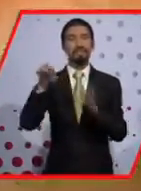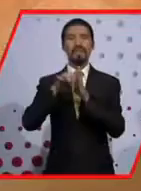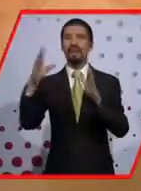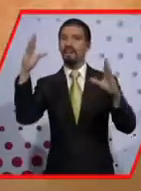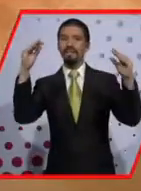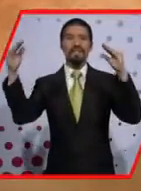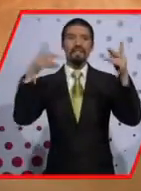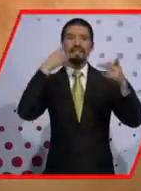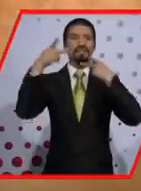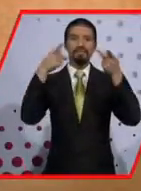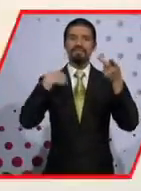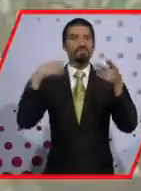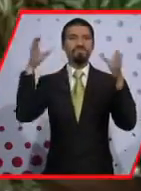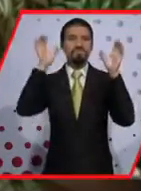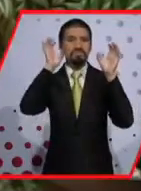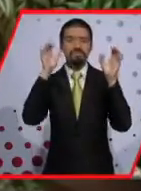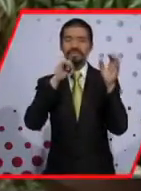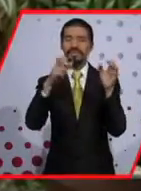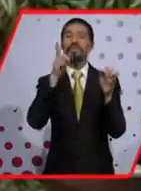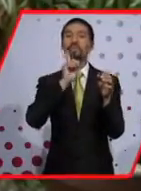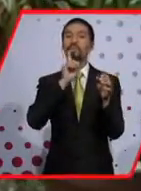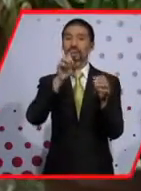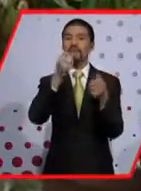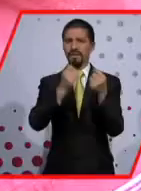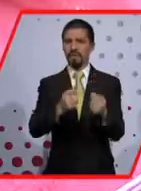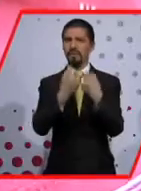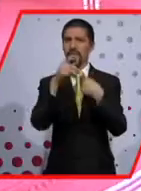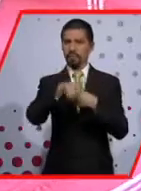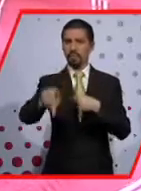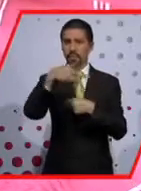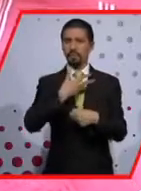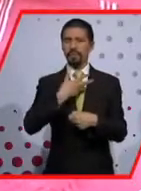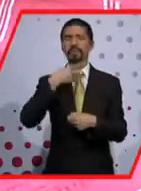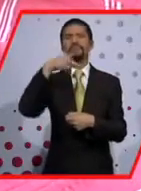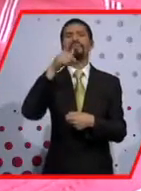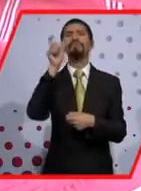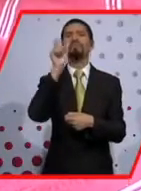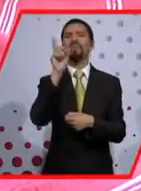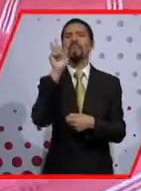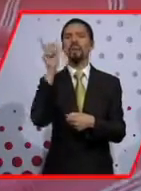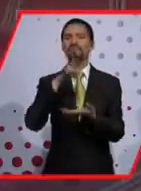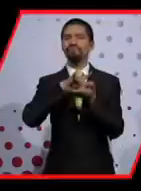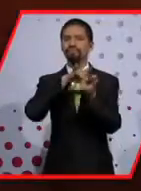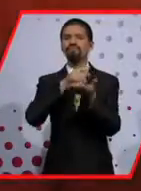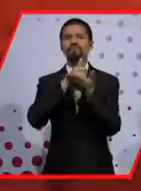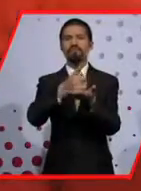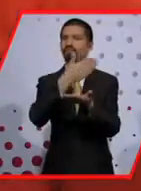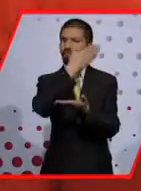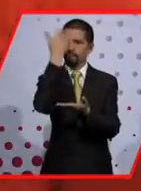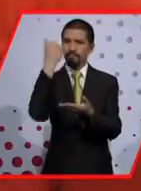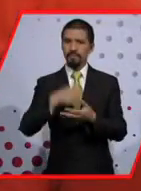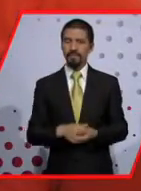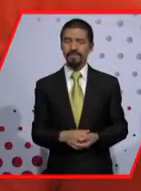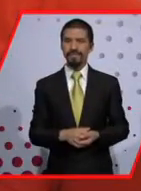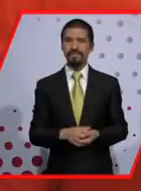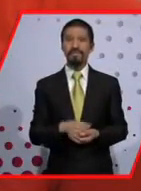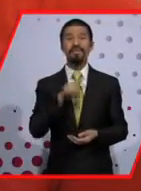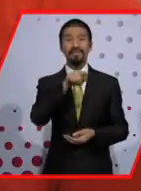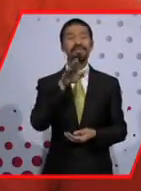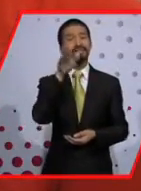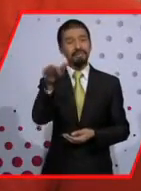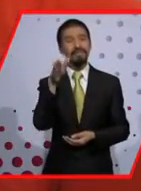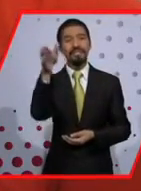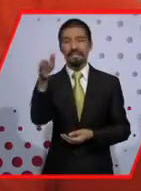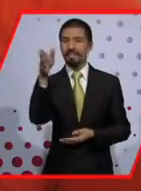asegura que doña agustina cuenta con seguro popular pero que no ve para cuando puedan ayudarla no le hacen caso o sea yo de hecho